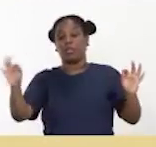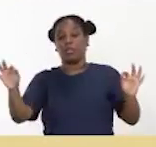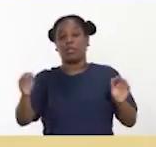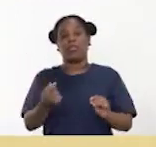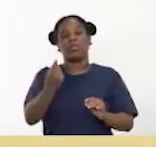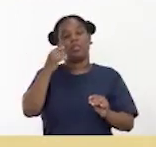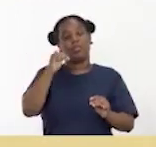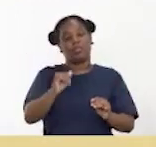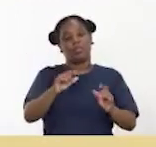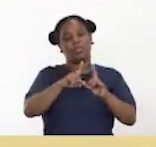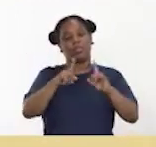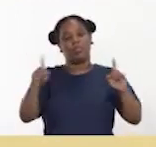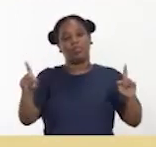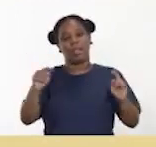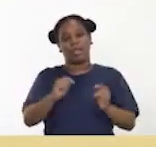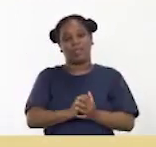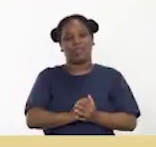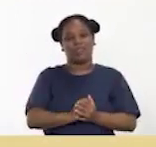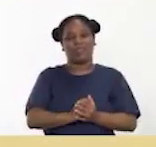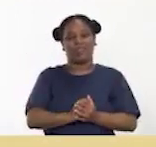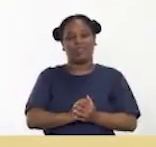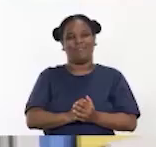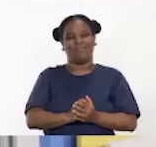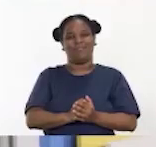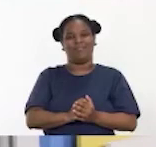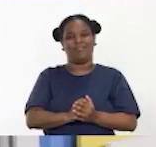recta y un plano.